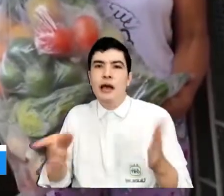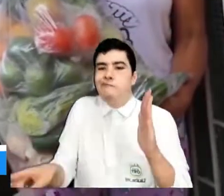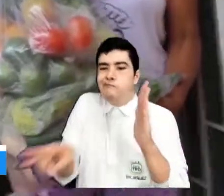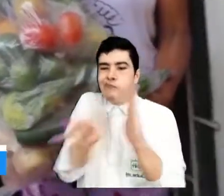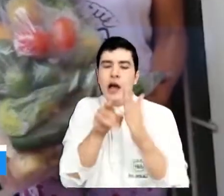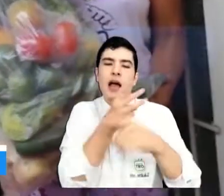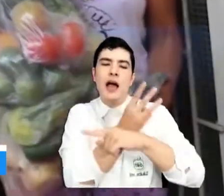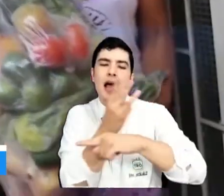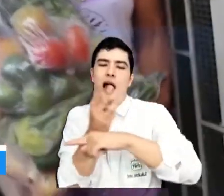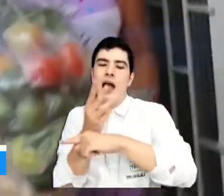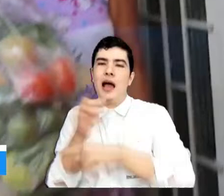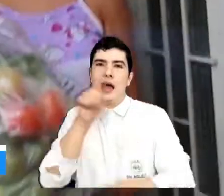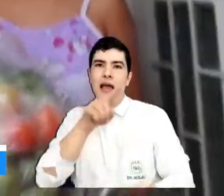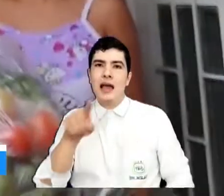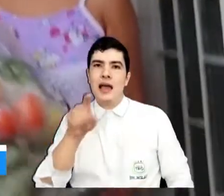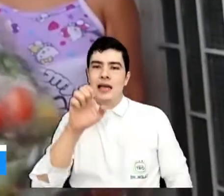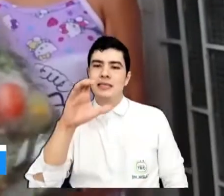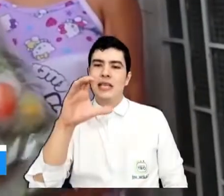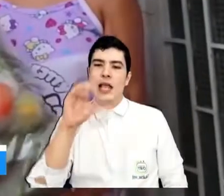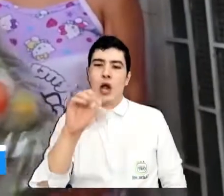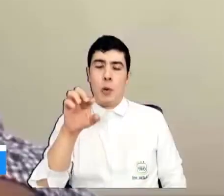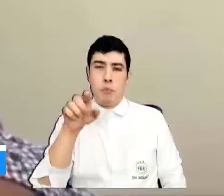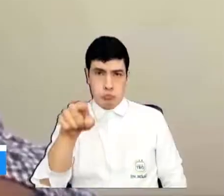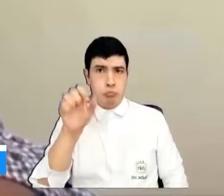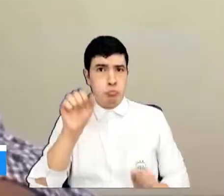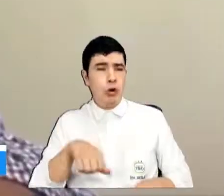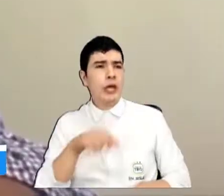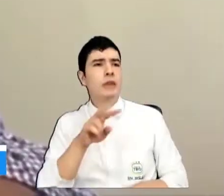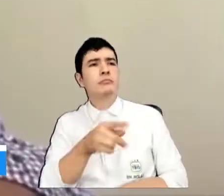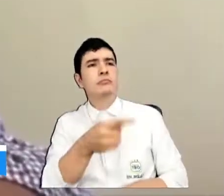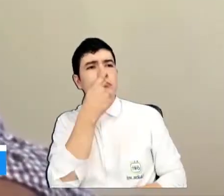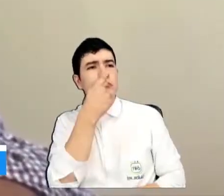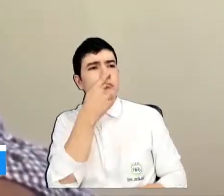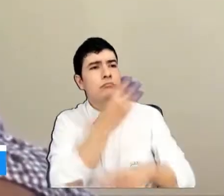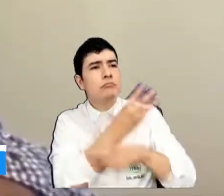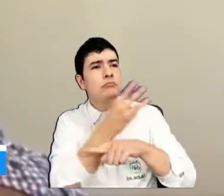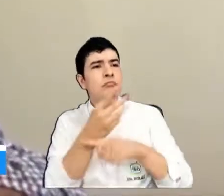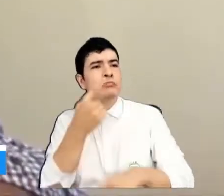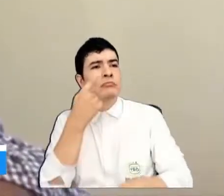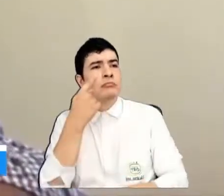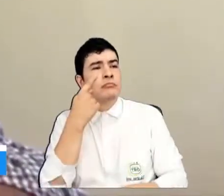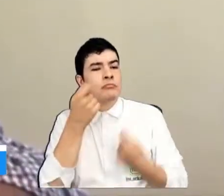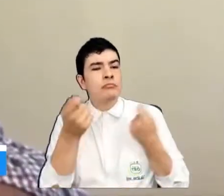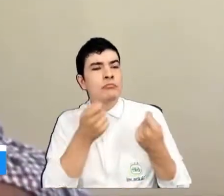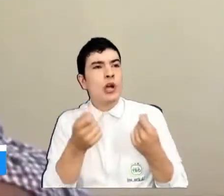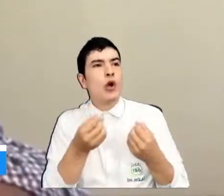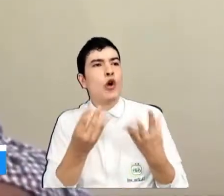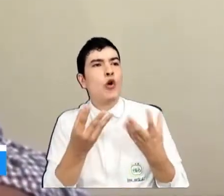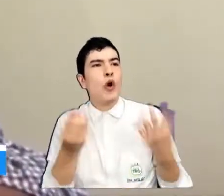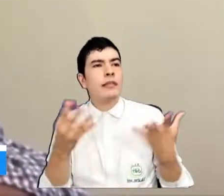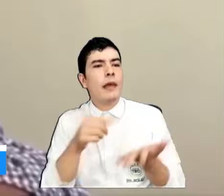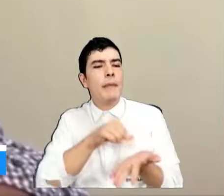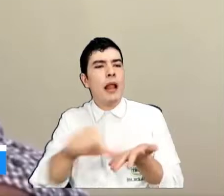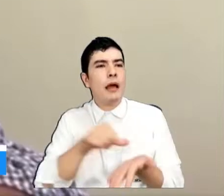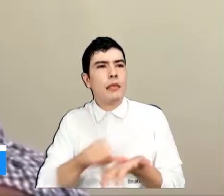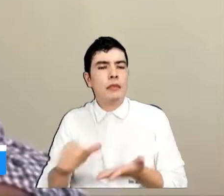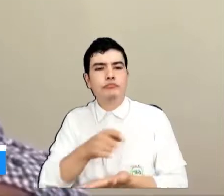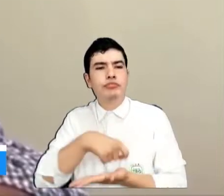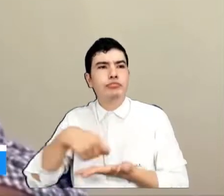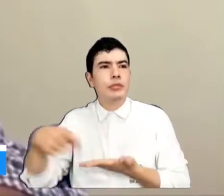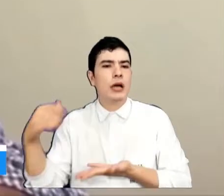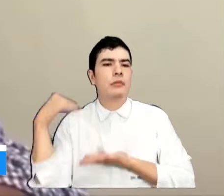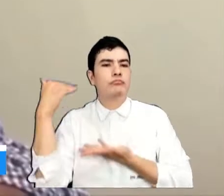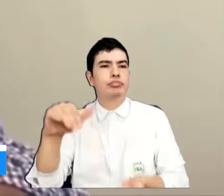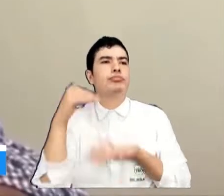de Santander. Sobre un comentario, un rumor que hay en si la Contraloría General de la República está investigando a la gobernación